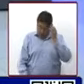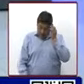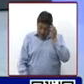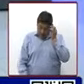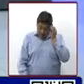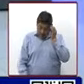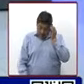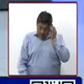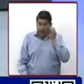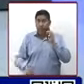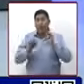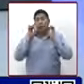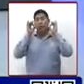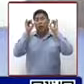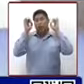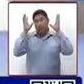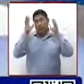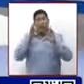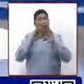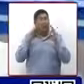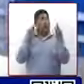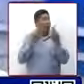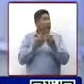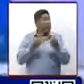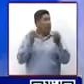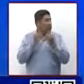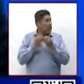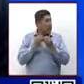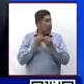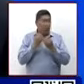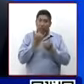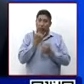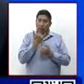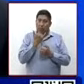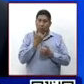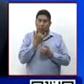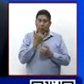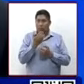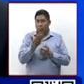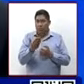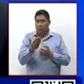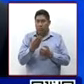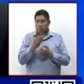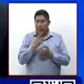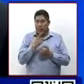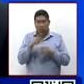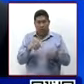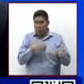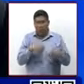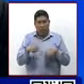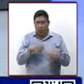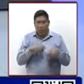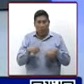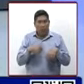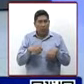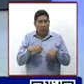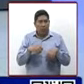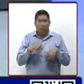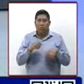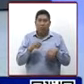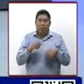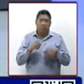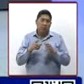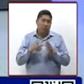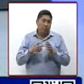Un verdadero drama que sí está viviendo la familia, más aún tomando en cuenta lo que pasaba con el autor del atraco, que estaba con detención